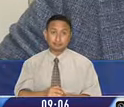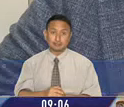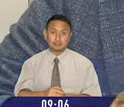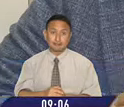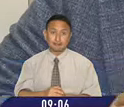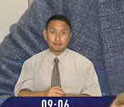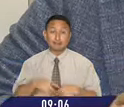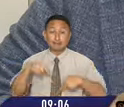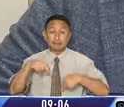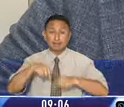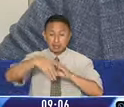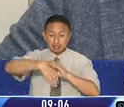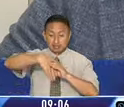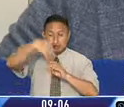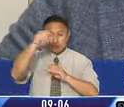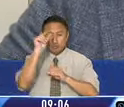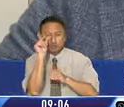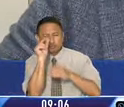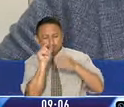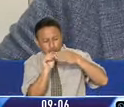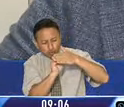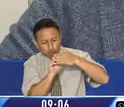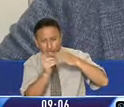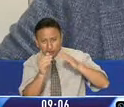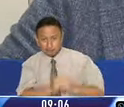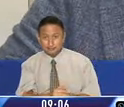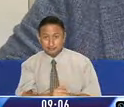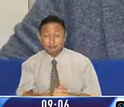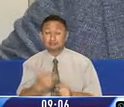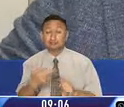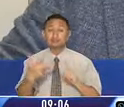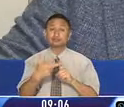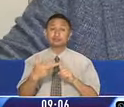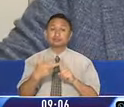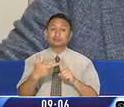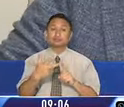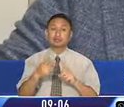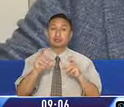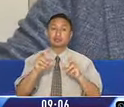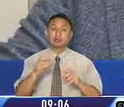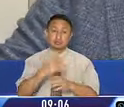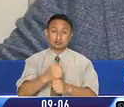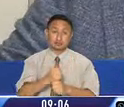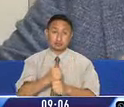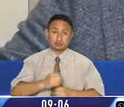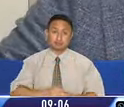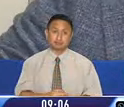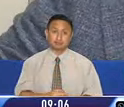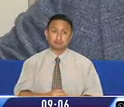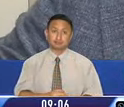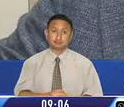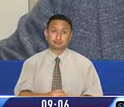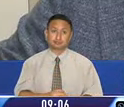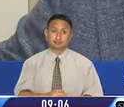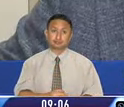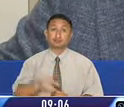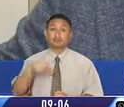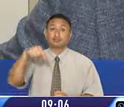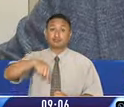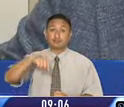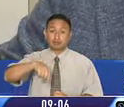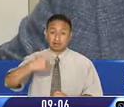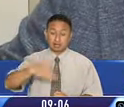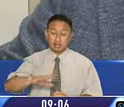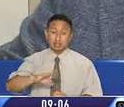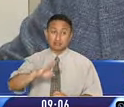microimpresiones, microtextos. Y el tercer tema de seguridades ya son de carácter forense,